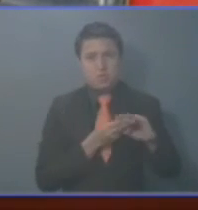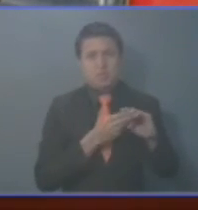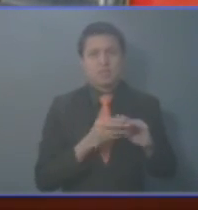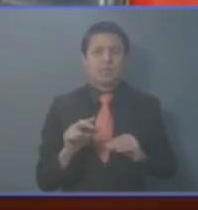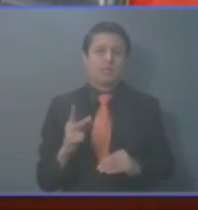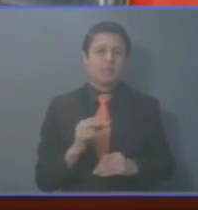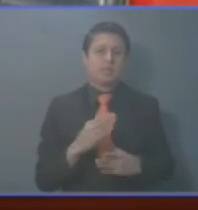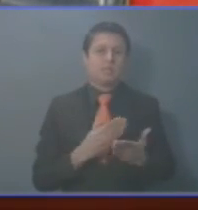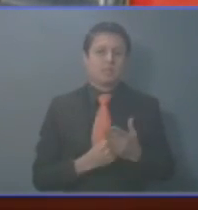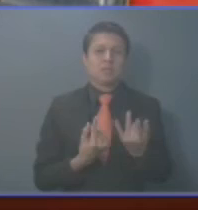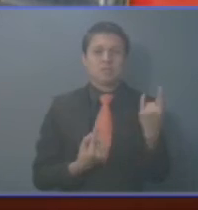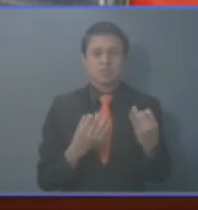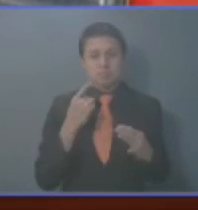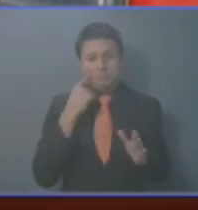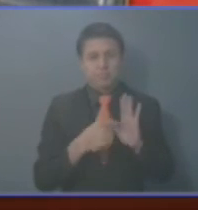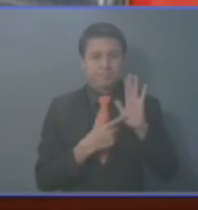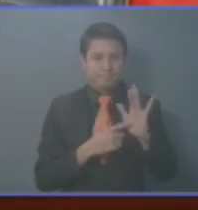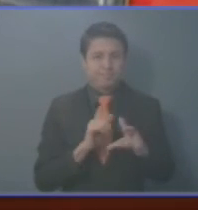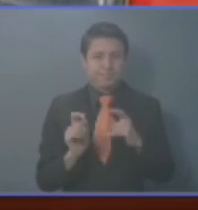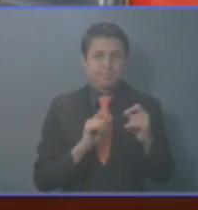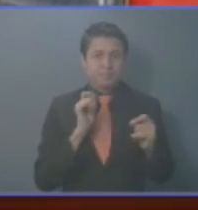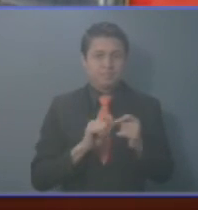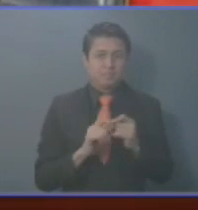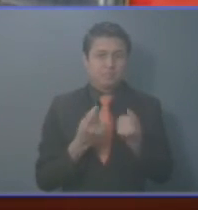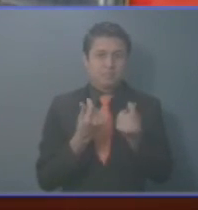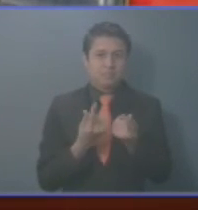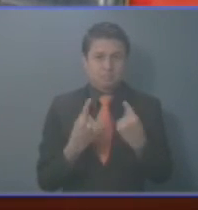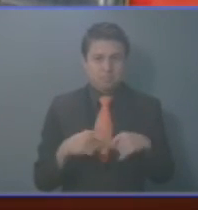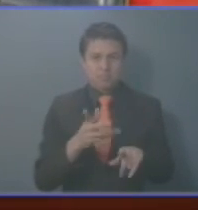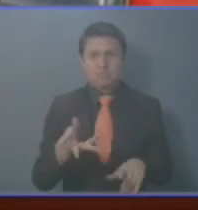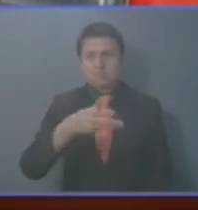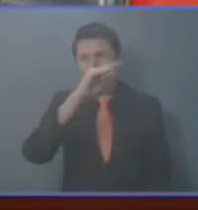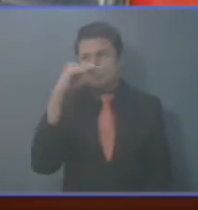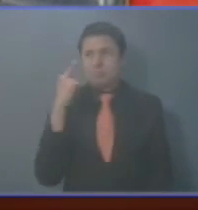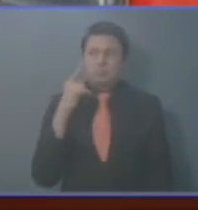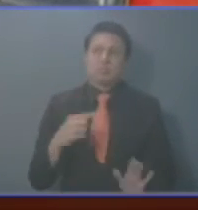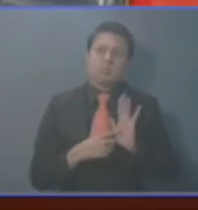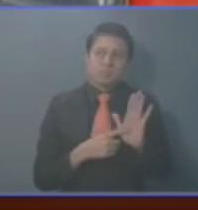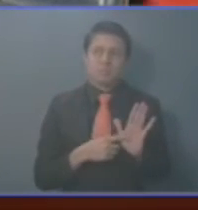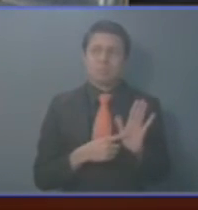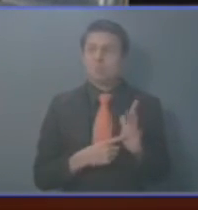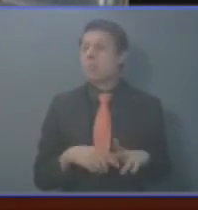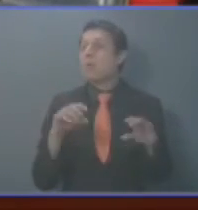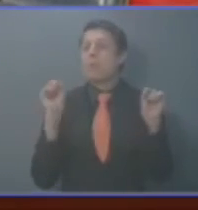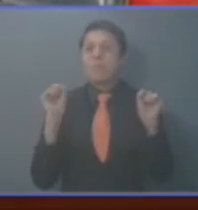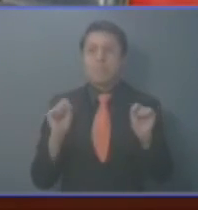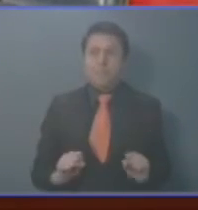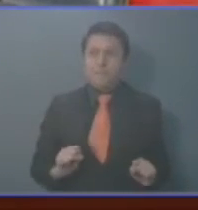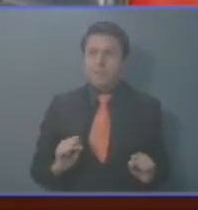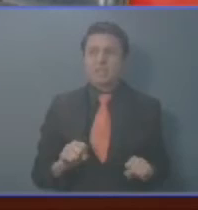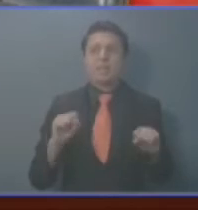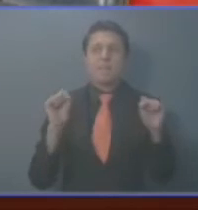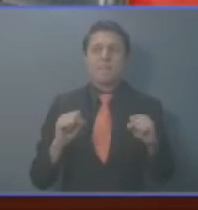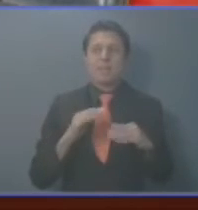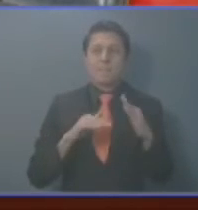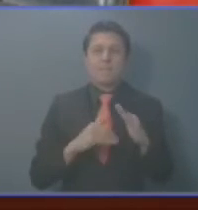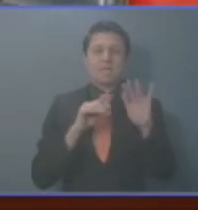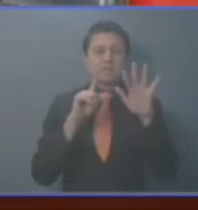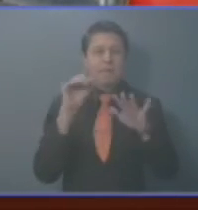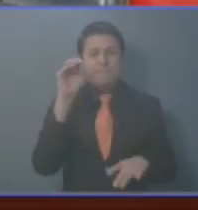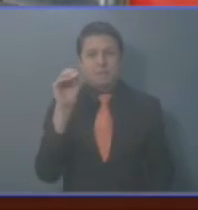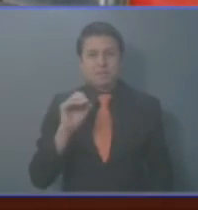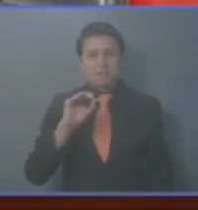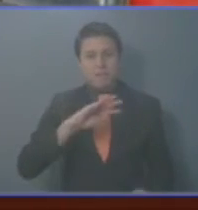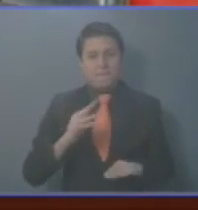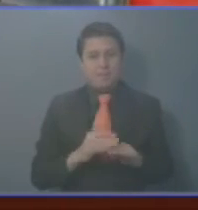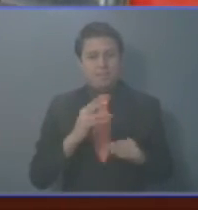un inciso en el cual se determine que la inversión del Estado en educación no podrá ser menor del